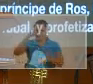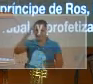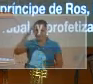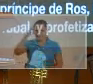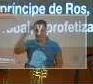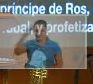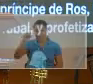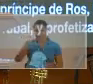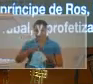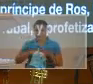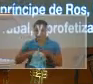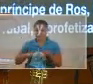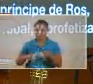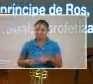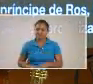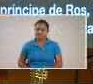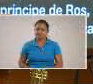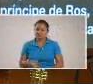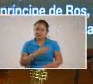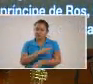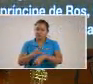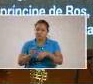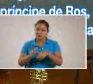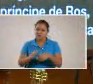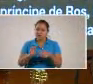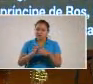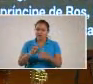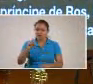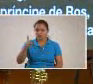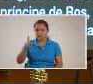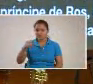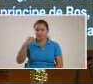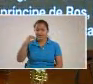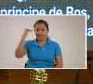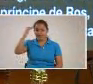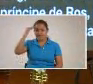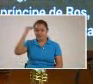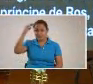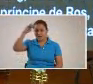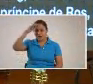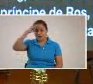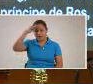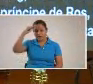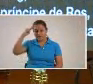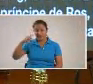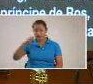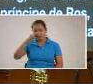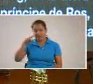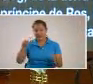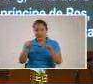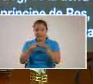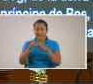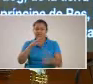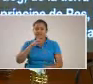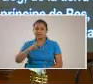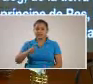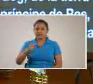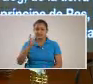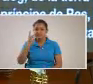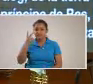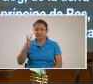referirse a una cabeza o un jefe, por lo que también es considerada